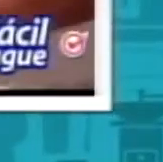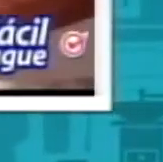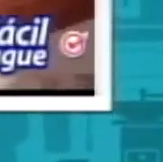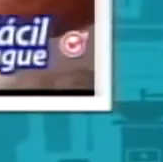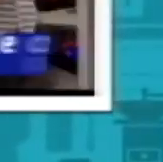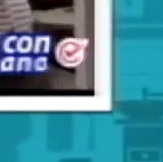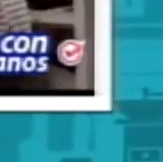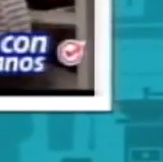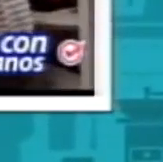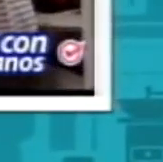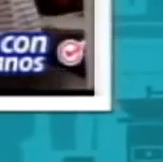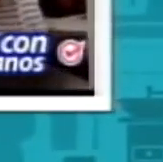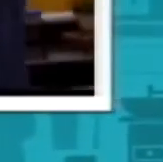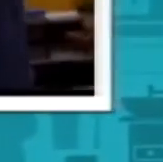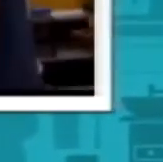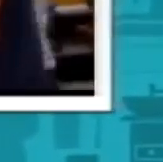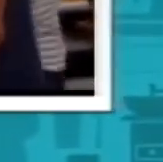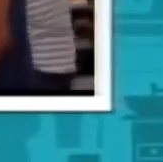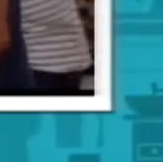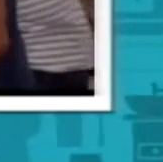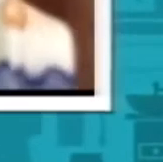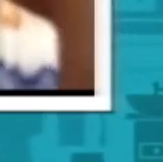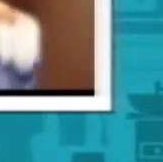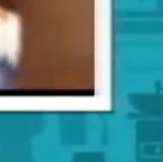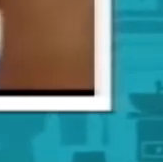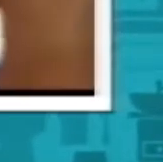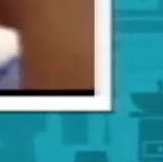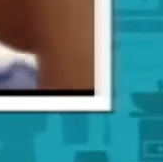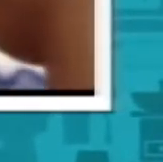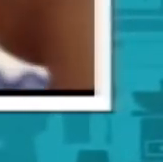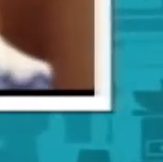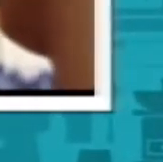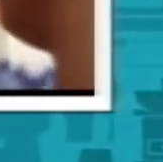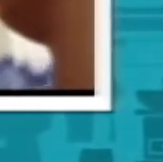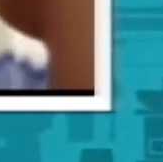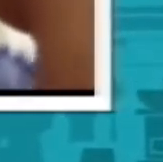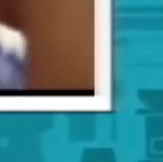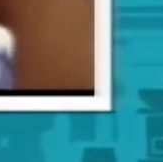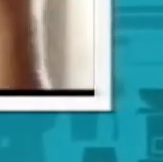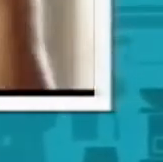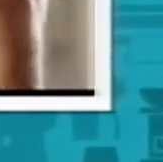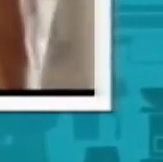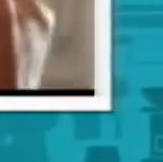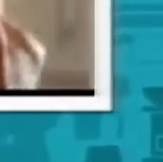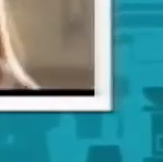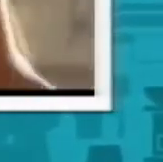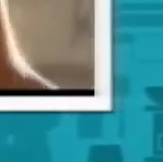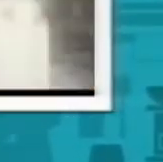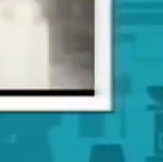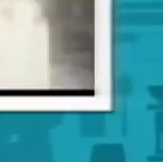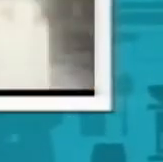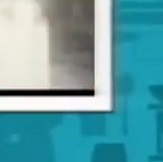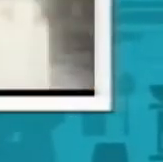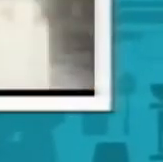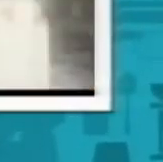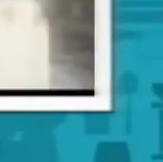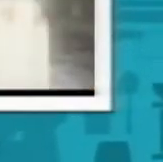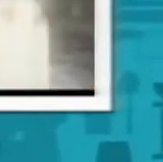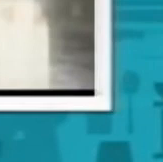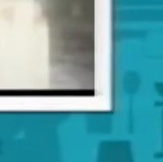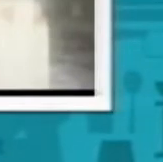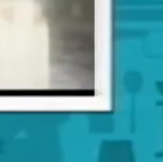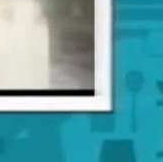contiene glicerina, perfecta para tus manos. Oíste, mija, es perfecto para mis manos. Recomendado por los buenos